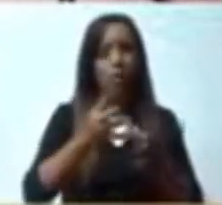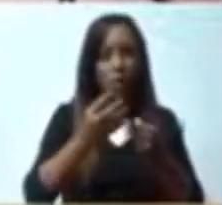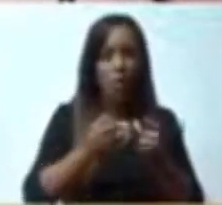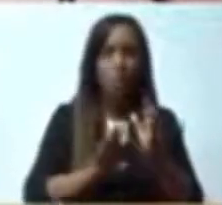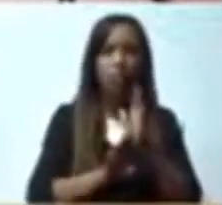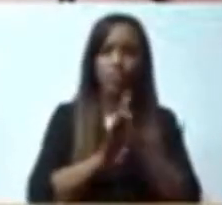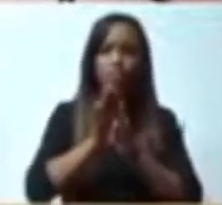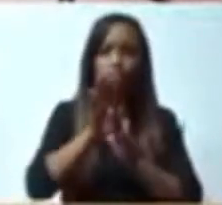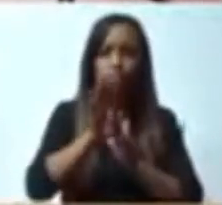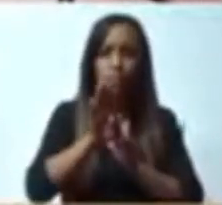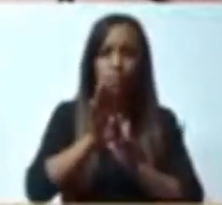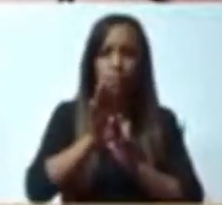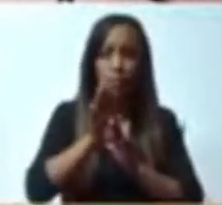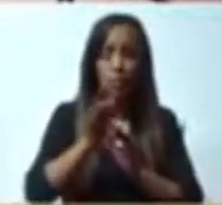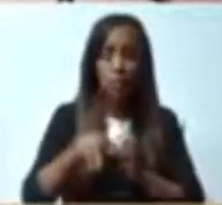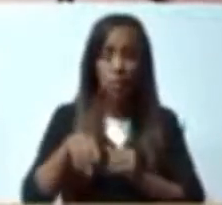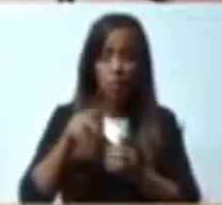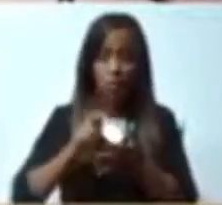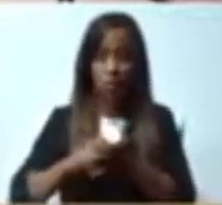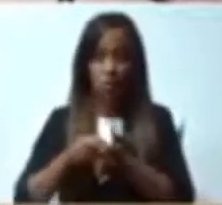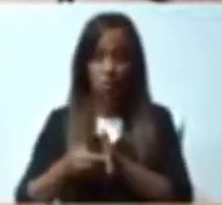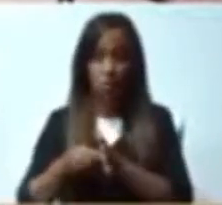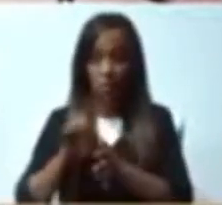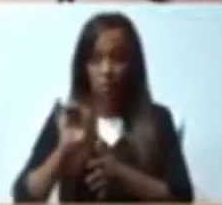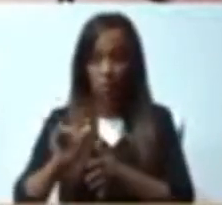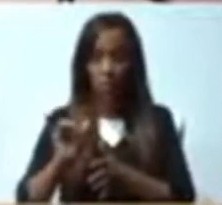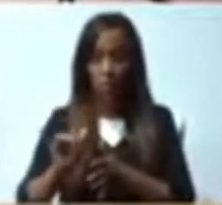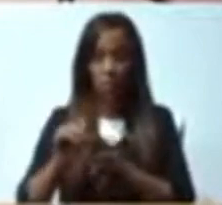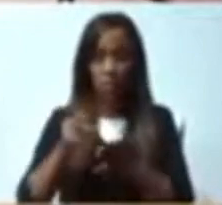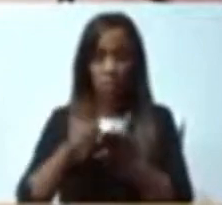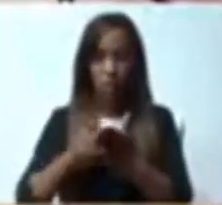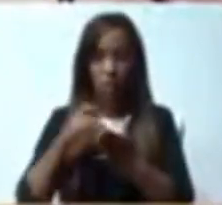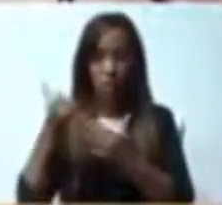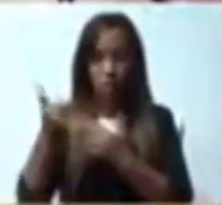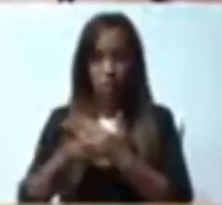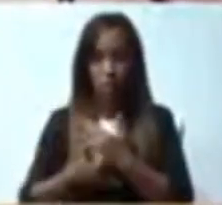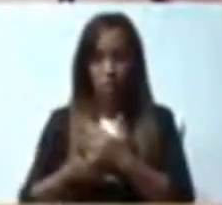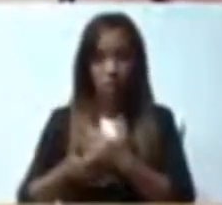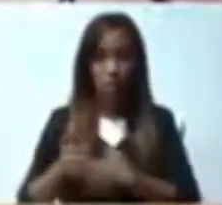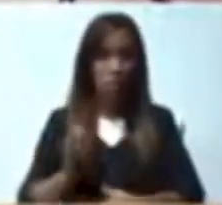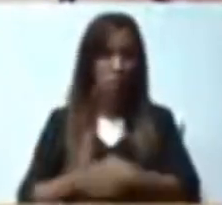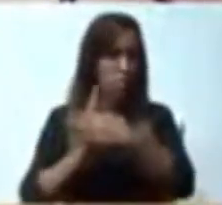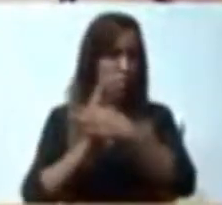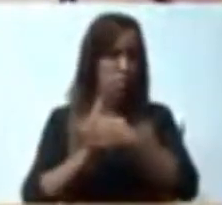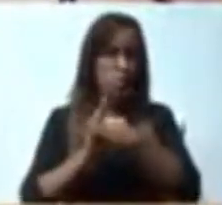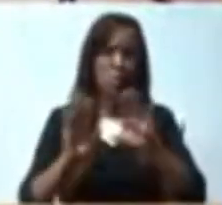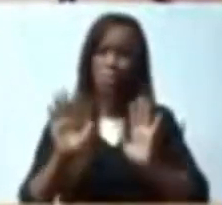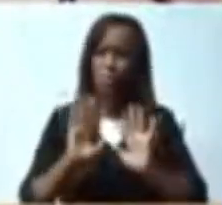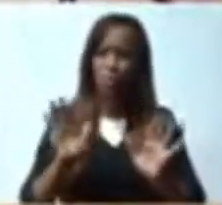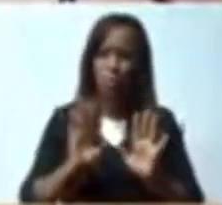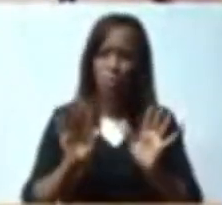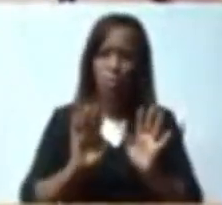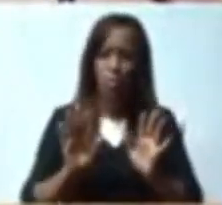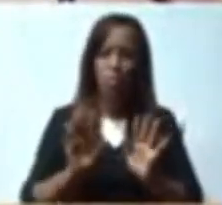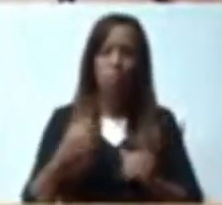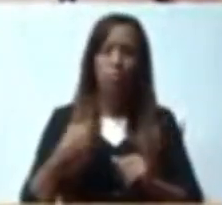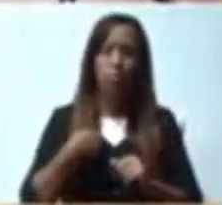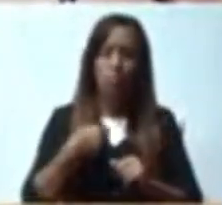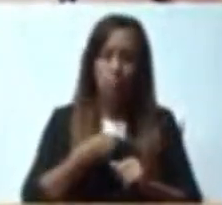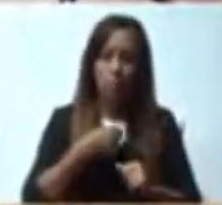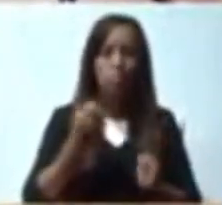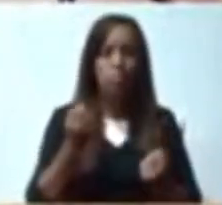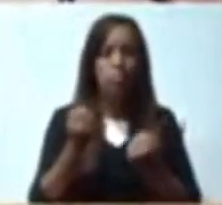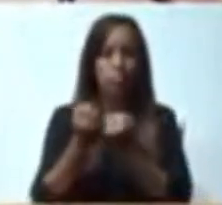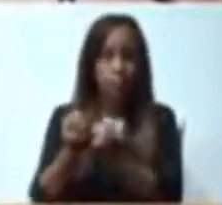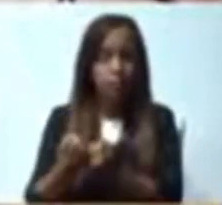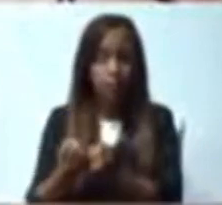contrario, nosotros cuando hemos estado, o sea, el PLD conduciendo el Estado